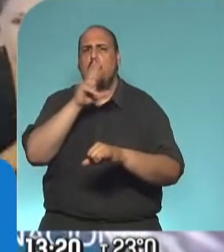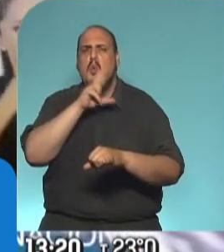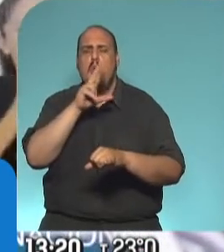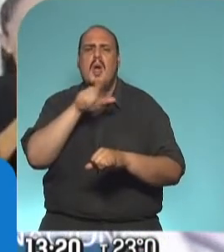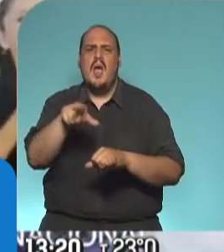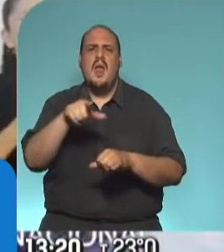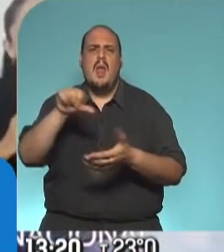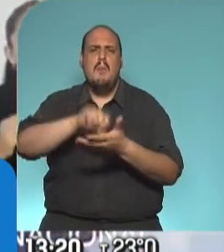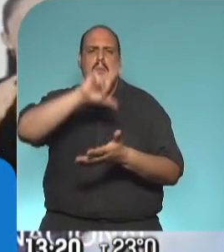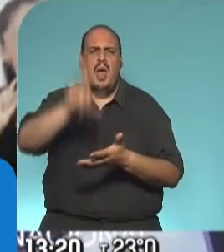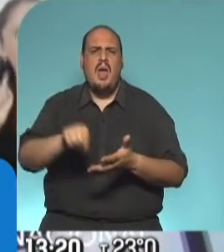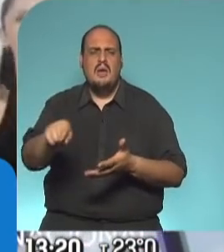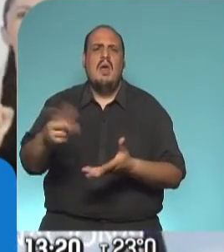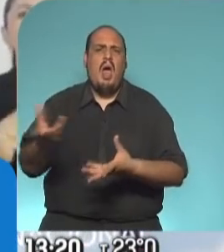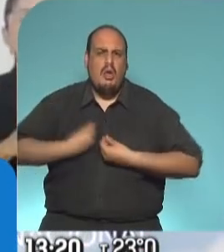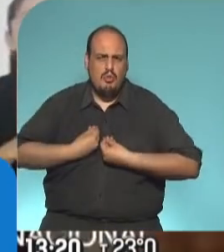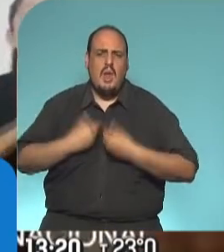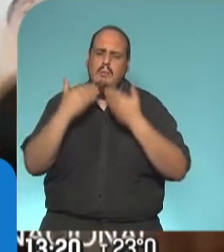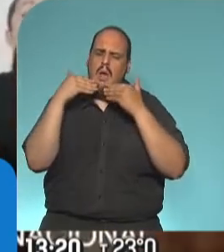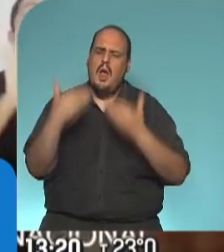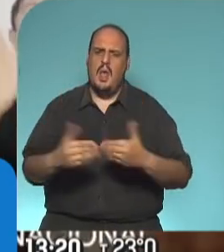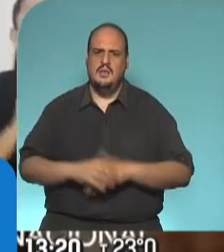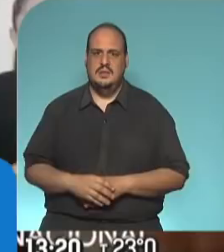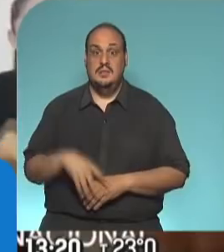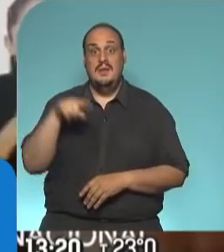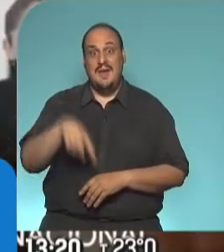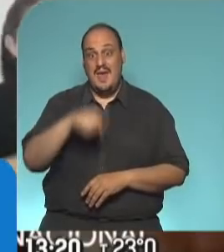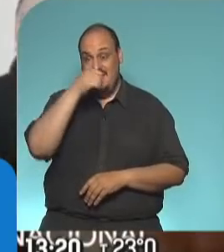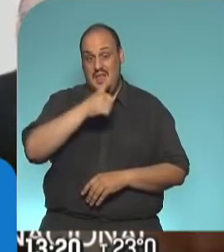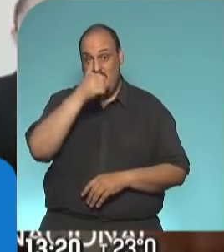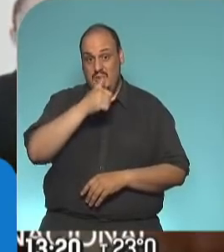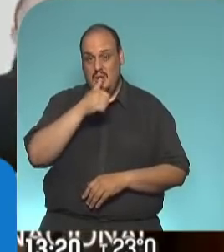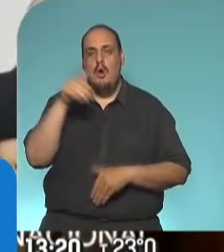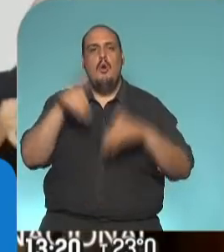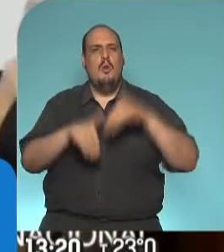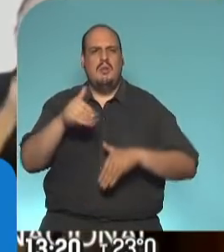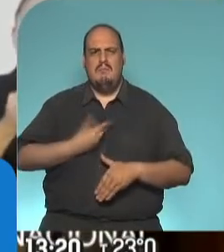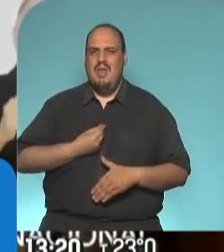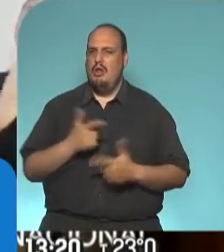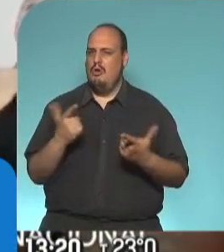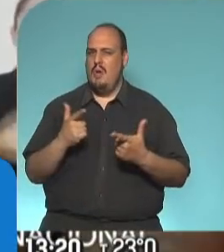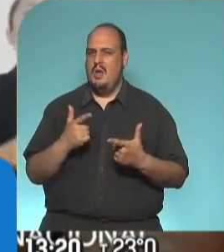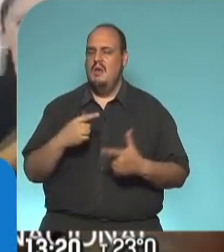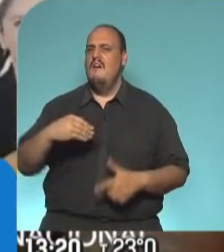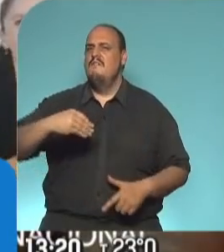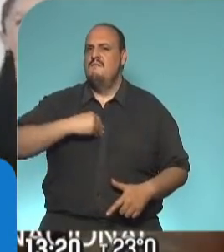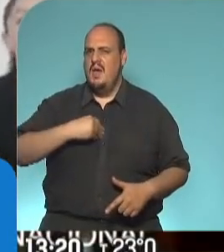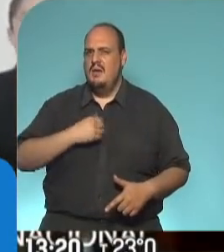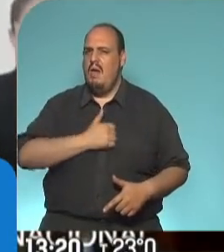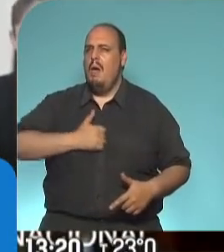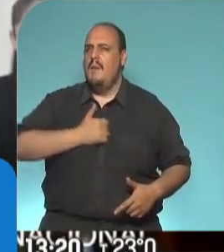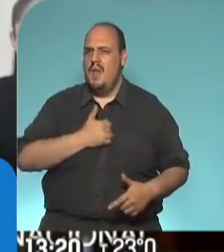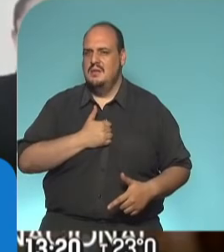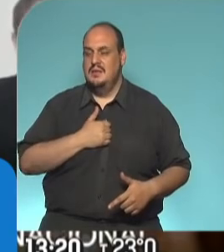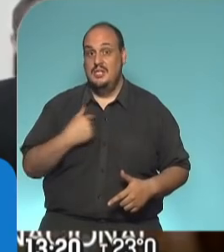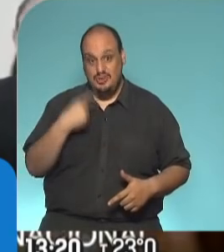todo el país por respaldarme, por estar ahí. Este domingo vamos a votar sin miedo, vamos a votar con fe, con esperanza.